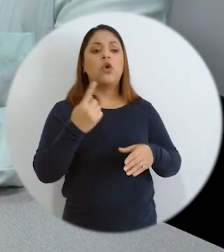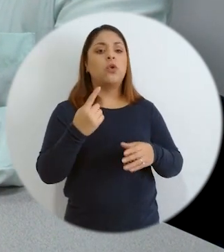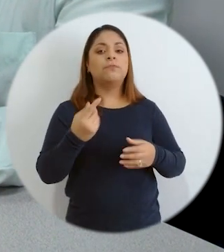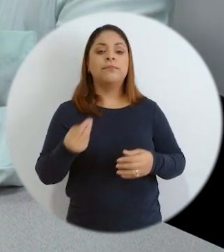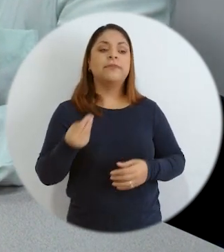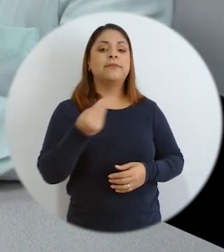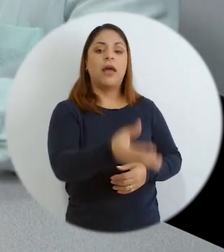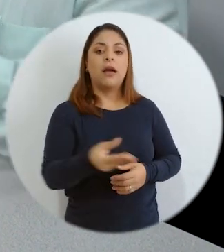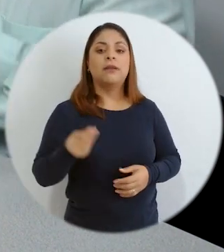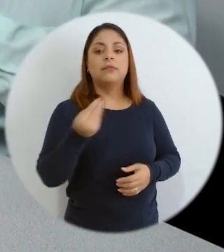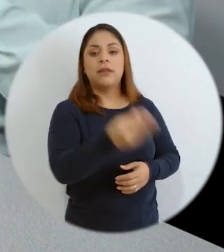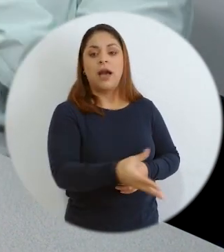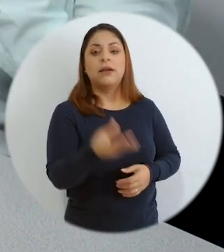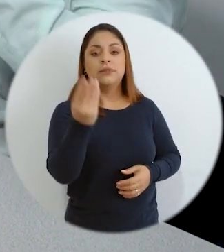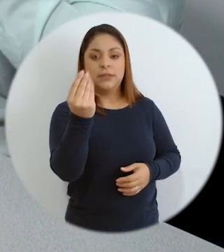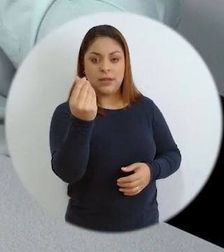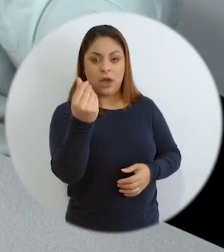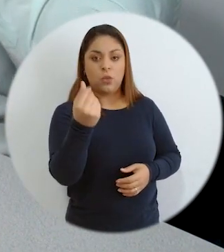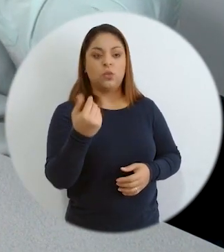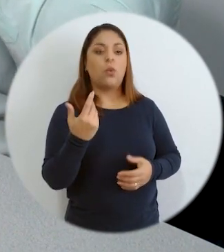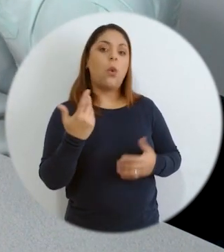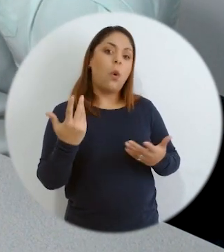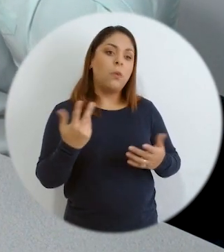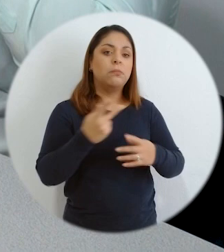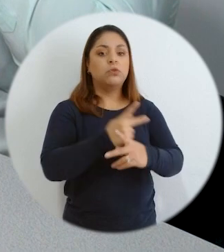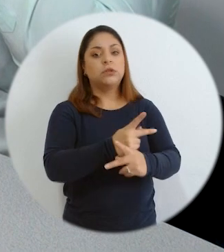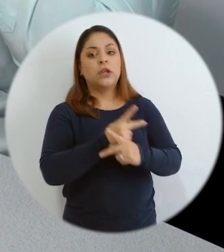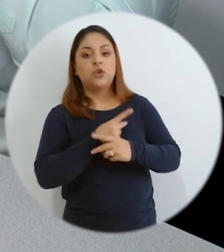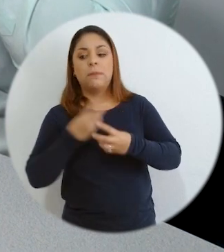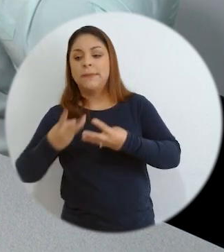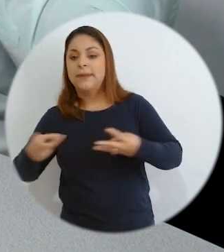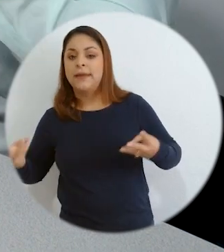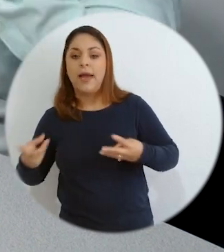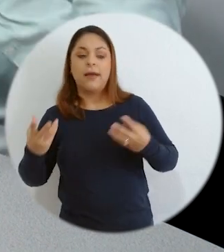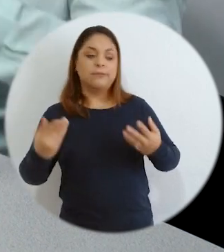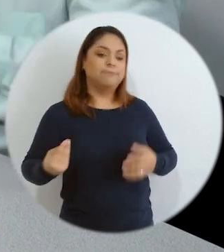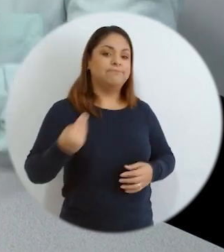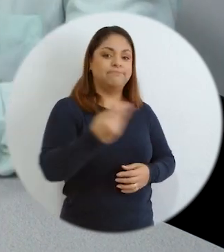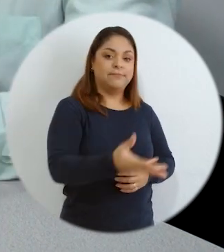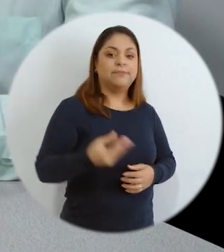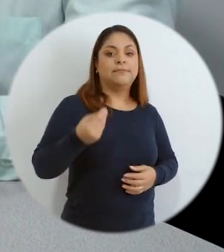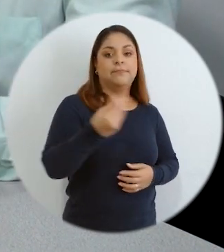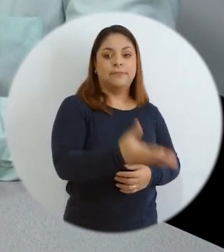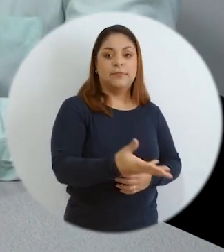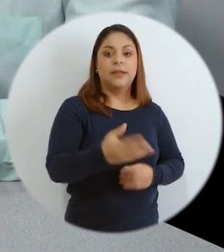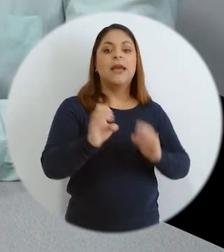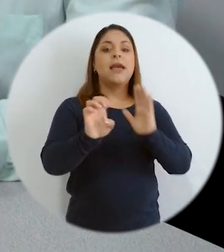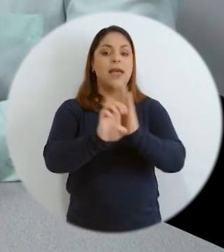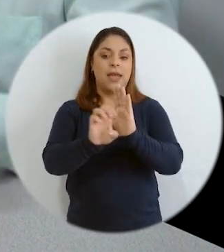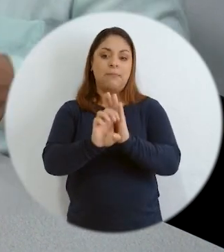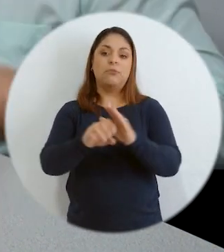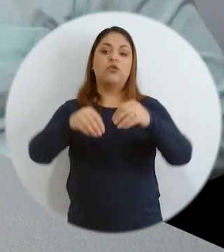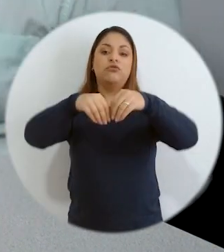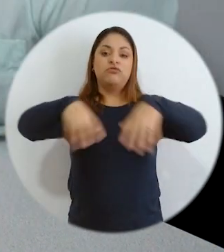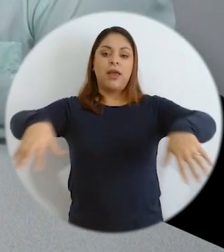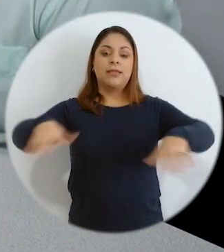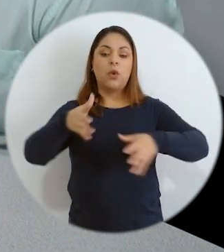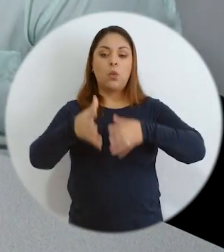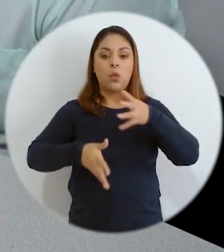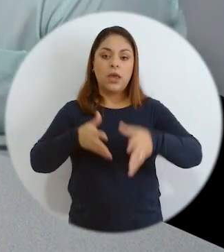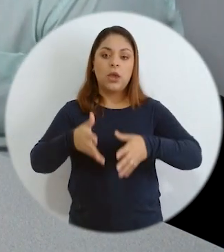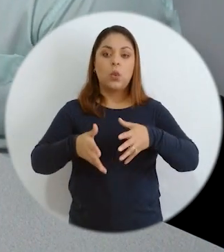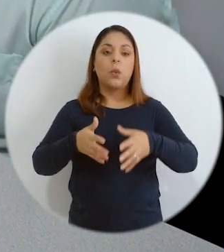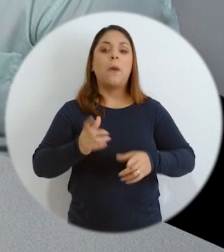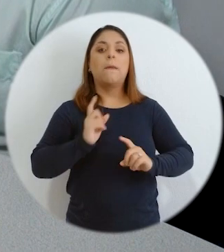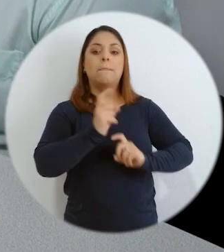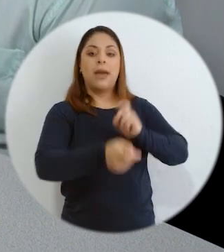sobre todo en la asistencia económica, ¿verdad? En dar ayuda o protección, digamos, material o física, ¿verdad? Sí. Como por ejemplo, digamos,